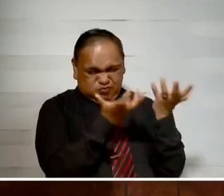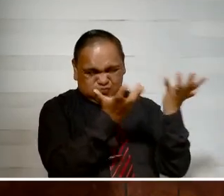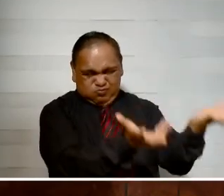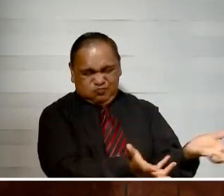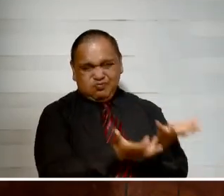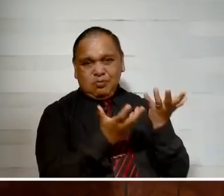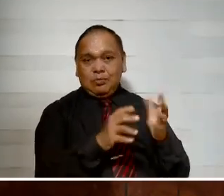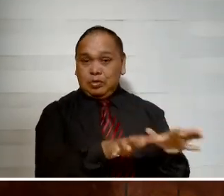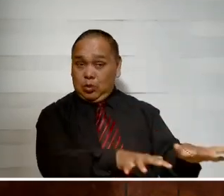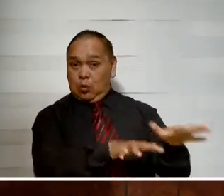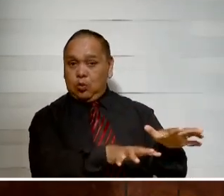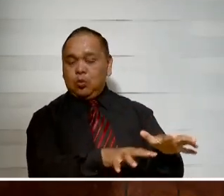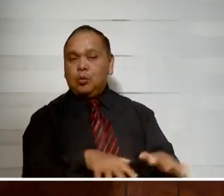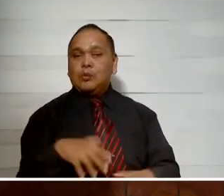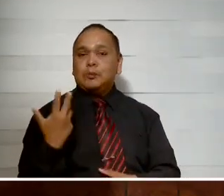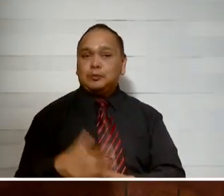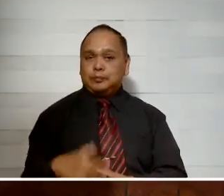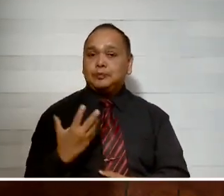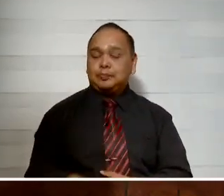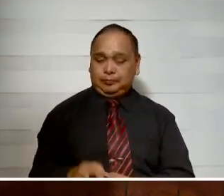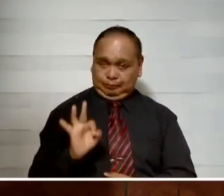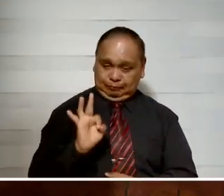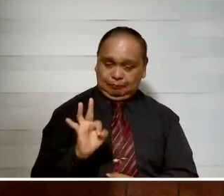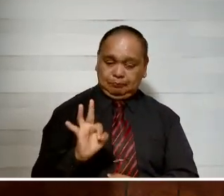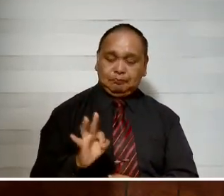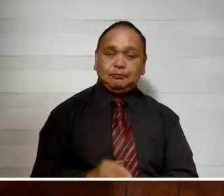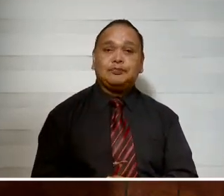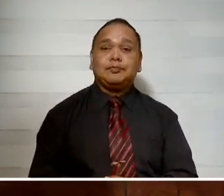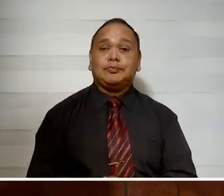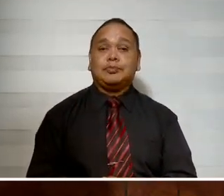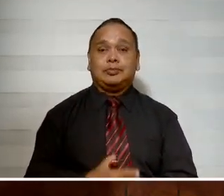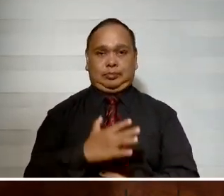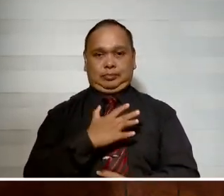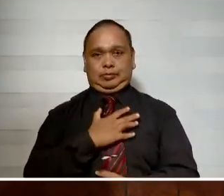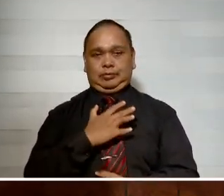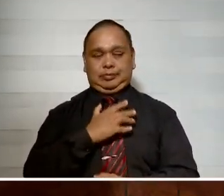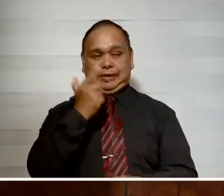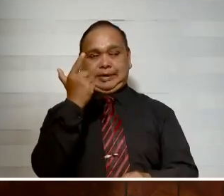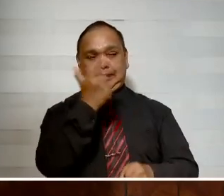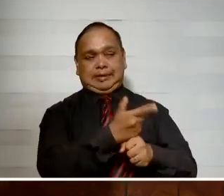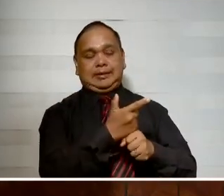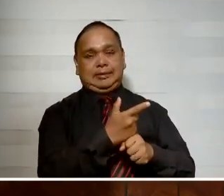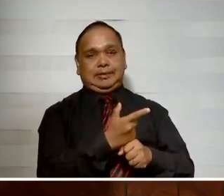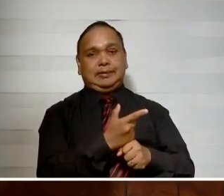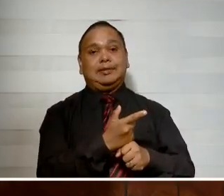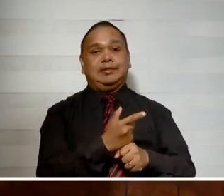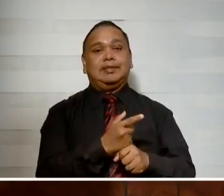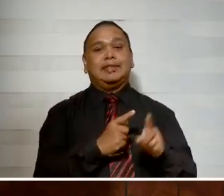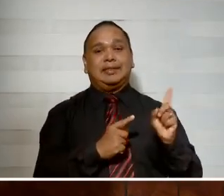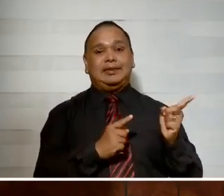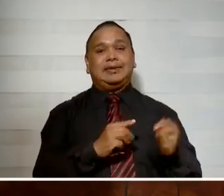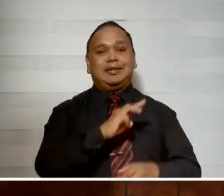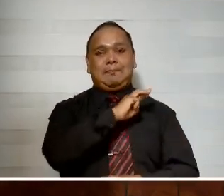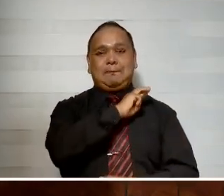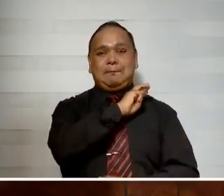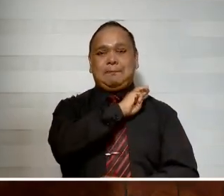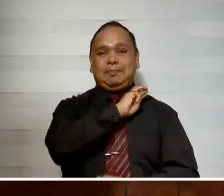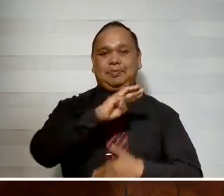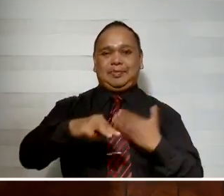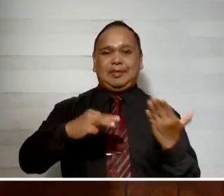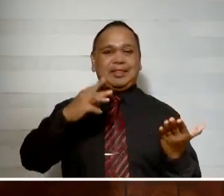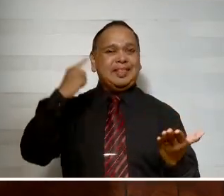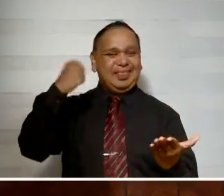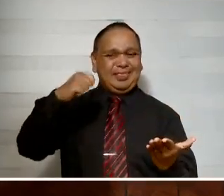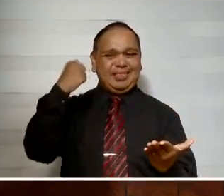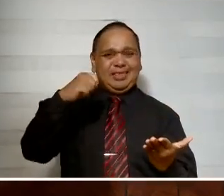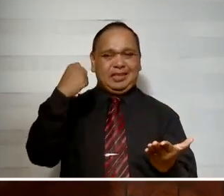impresionante la que tiene la Marina, y que yo la había echado ojo porque la vi que la tenían en Tabasco. Entonces, presidente,